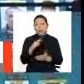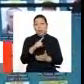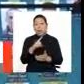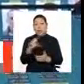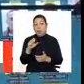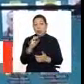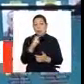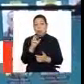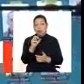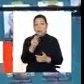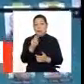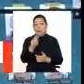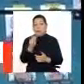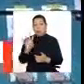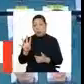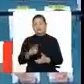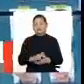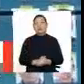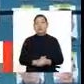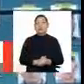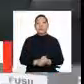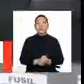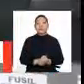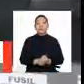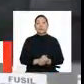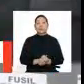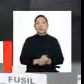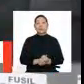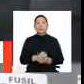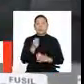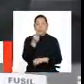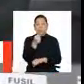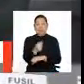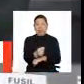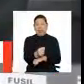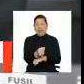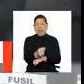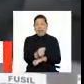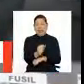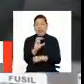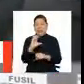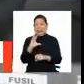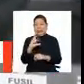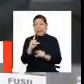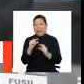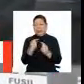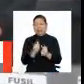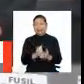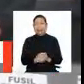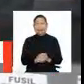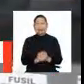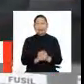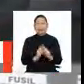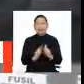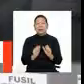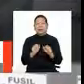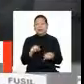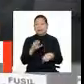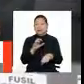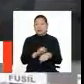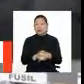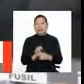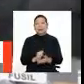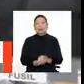Gallegos 2024. La Policía Nacional ha dado un duro golpe a la criminalidad organizada,